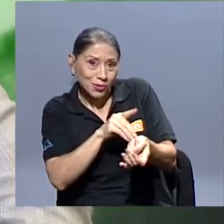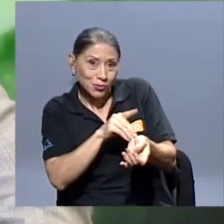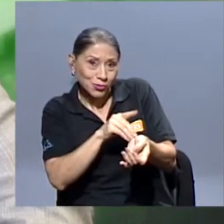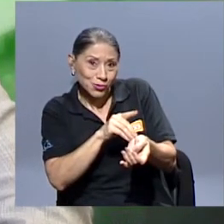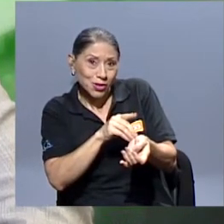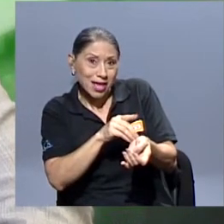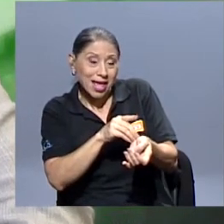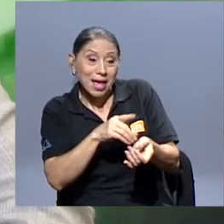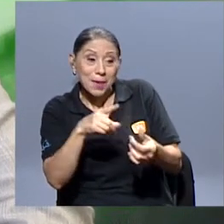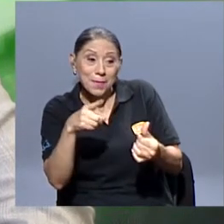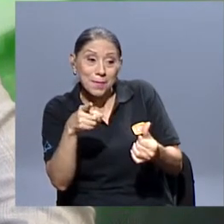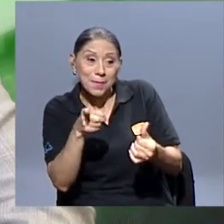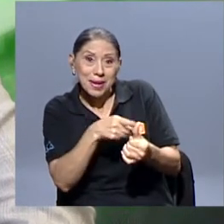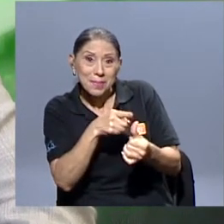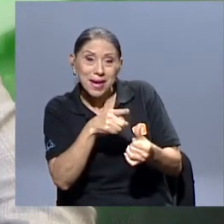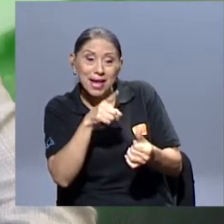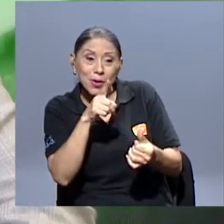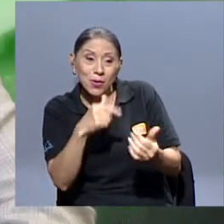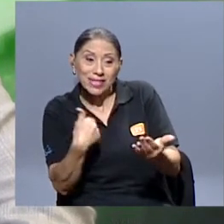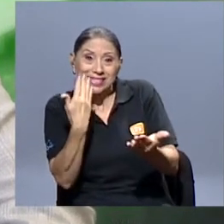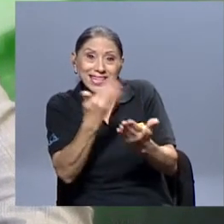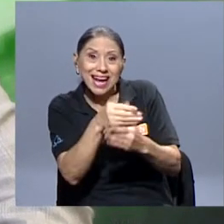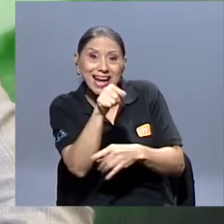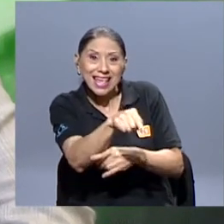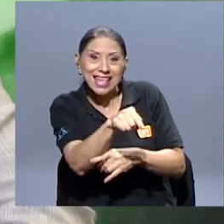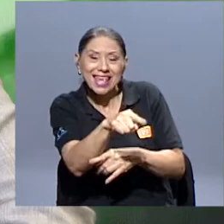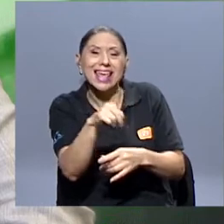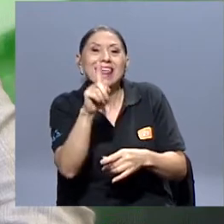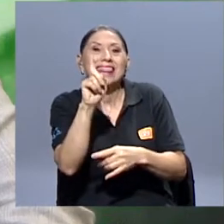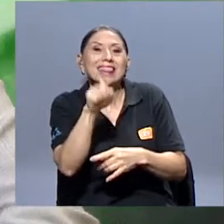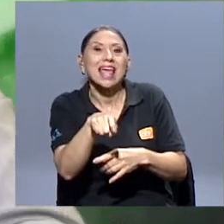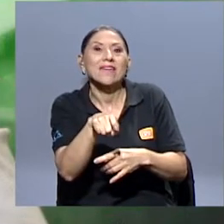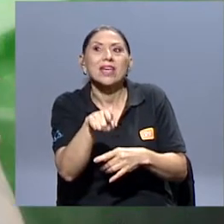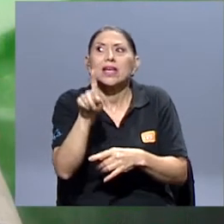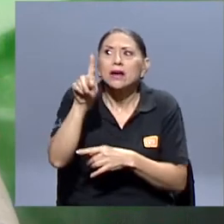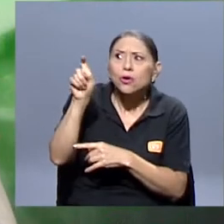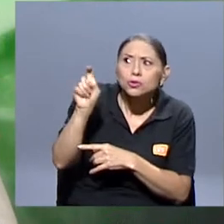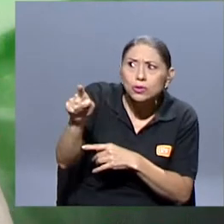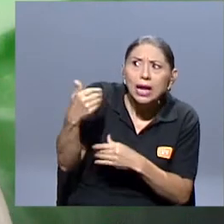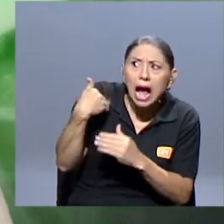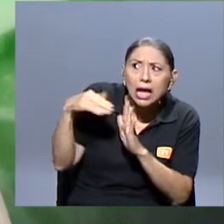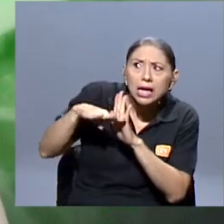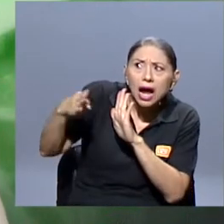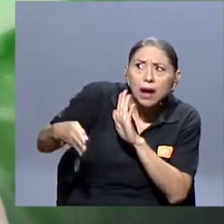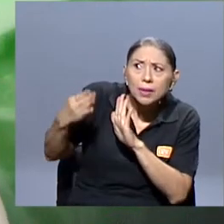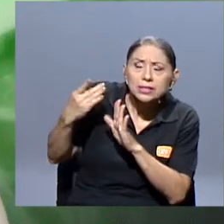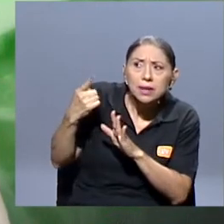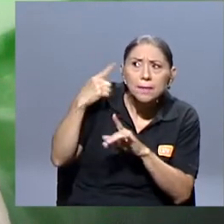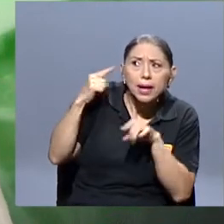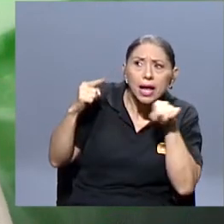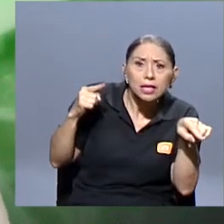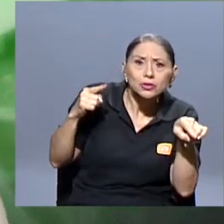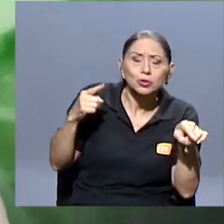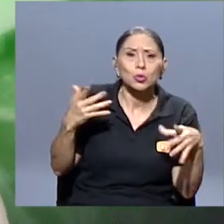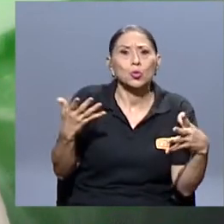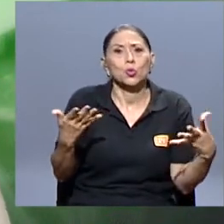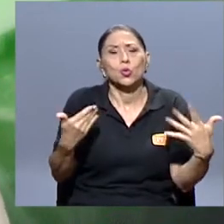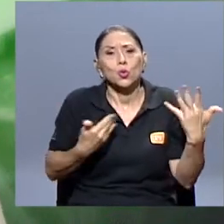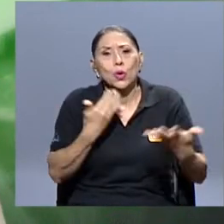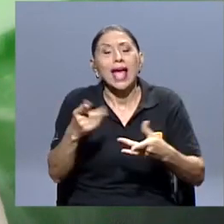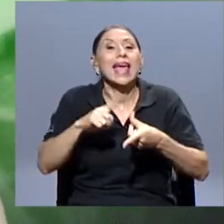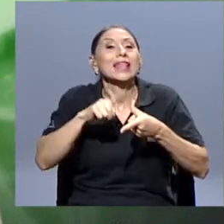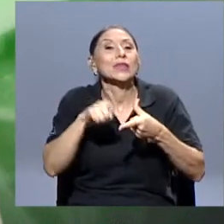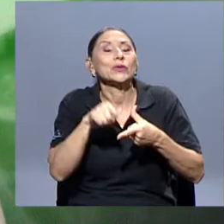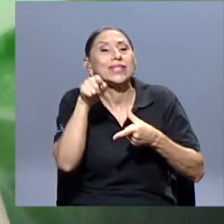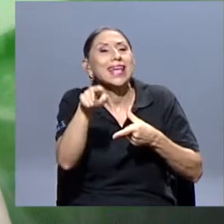una consulta, porque hay un total colapso de esos espacios. Y es ahí donde entra la triangulación de datos entre vacunación, ¿verdad?,